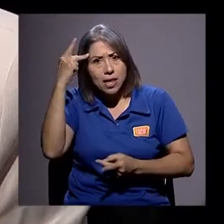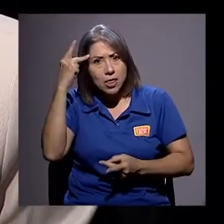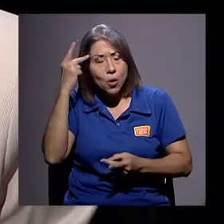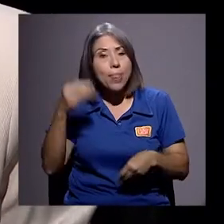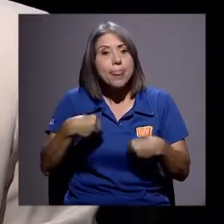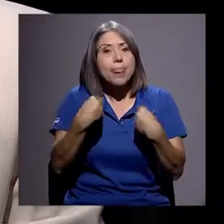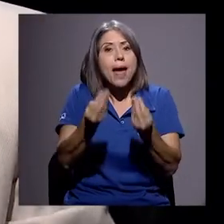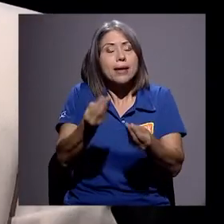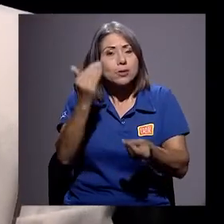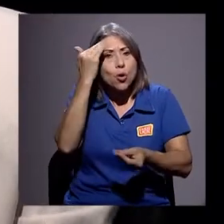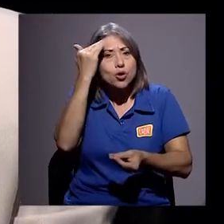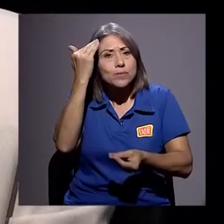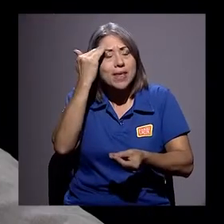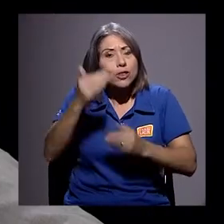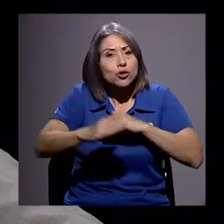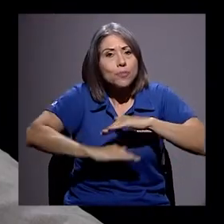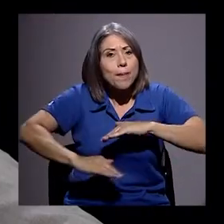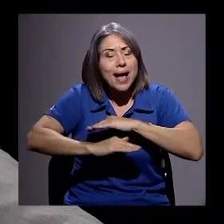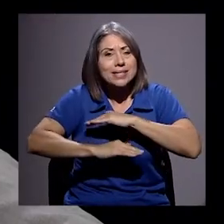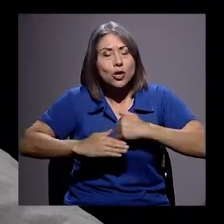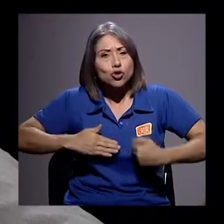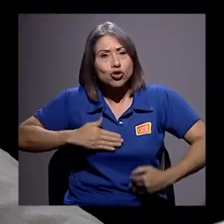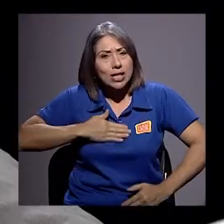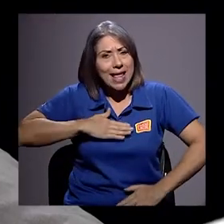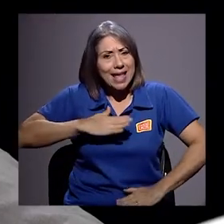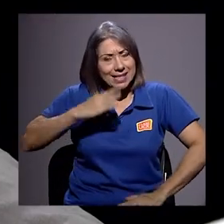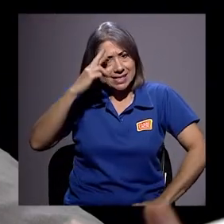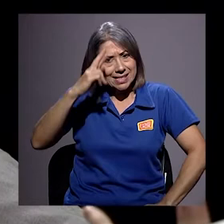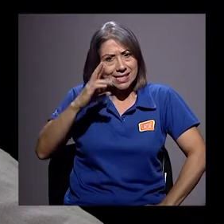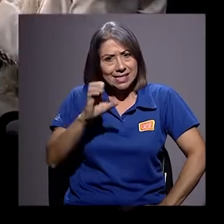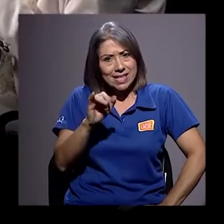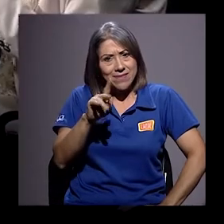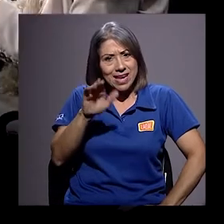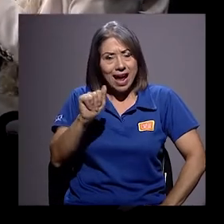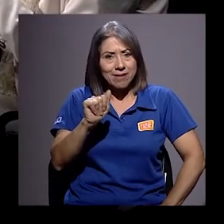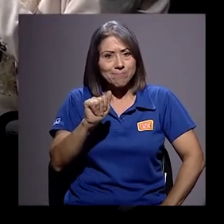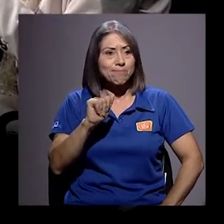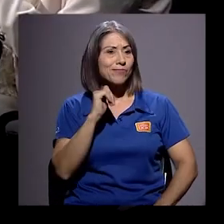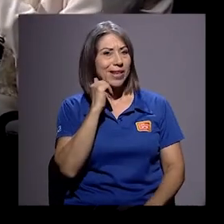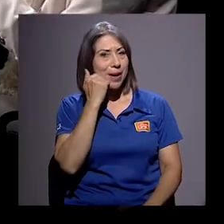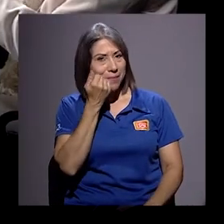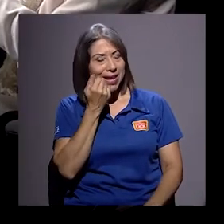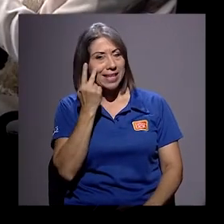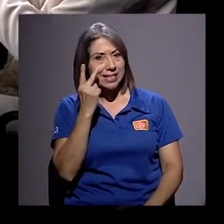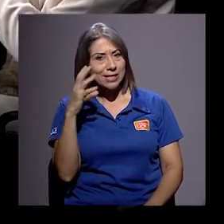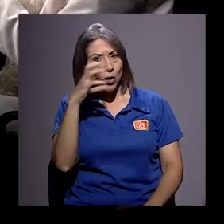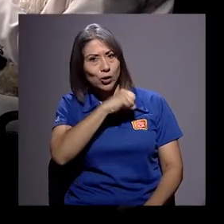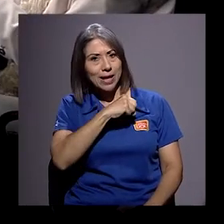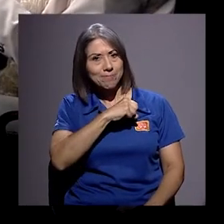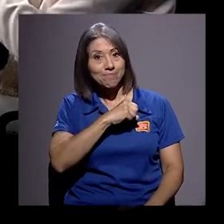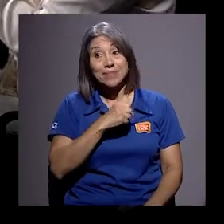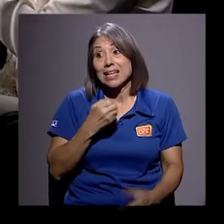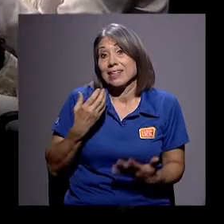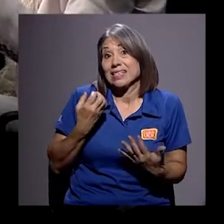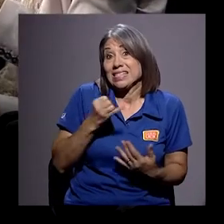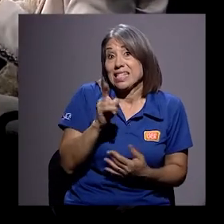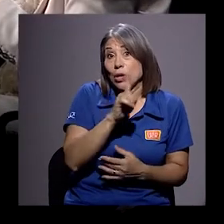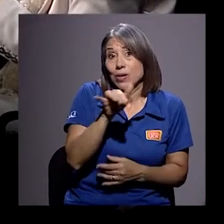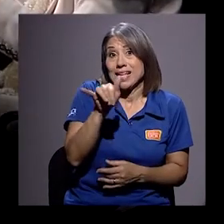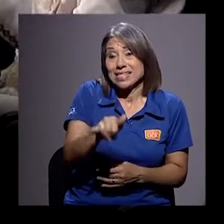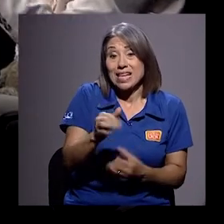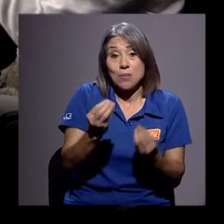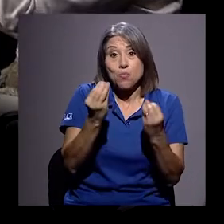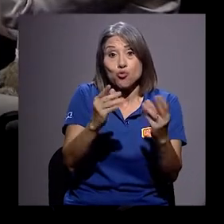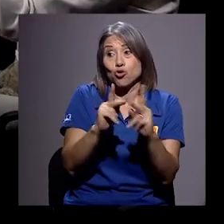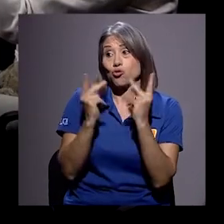cívica de y de muchas otras materias primas con esos partidos muchos de los que están hoy o algunos de los que